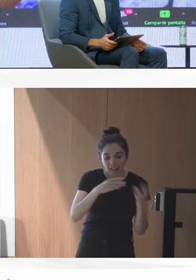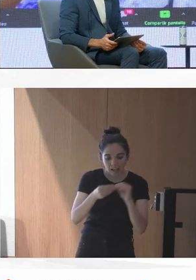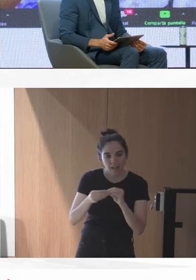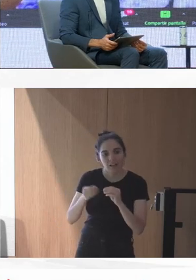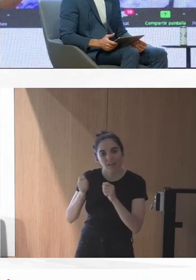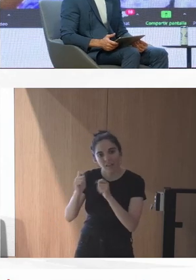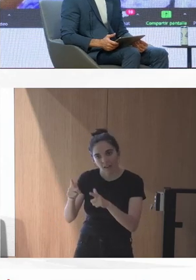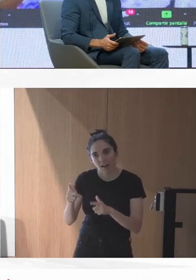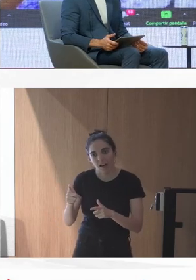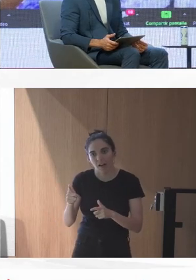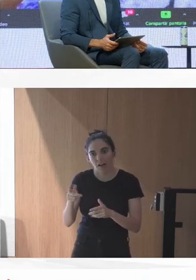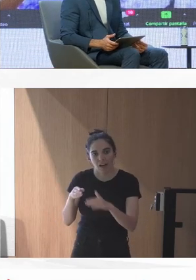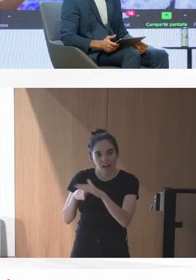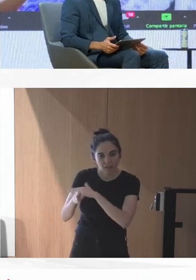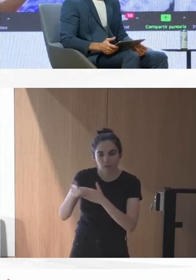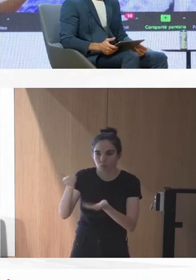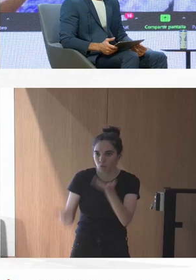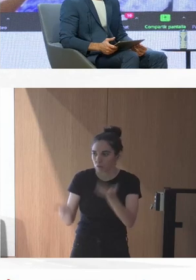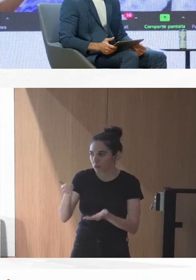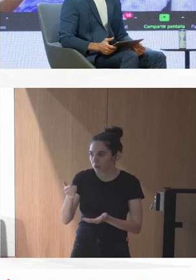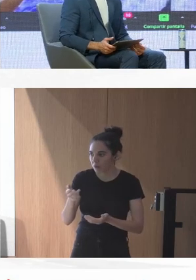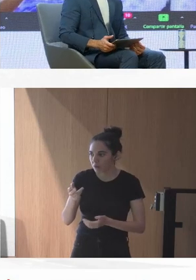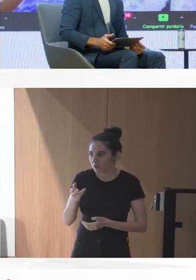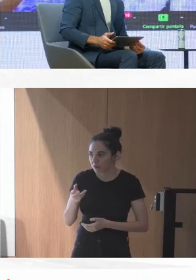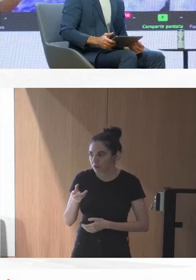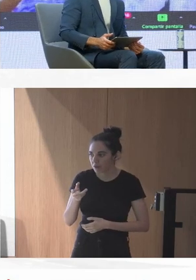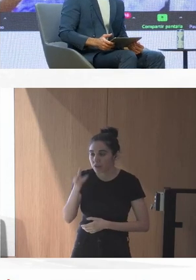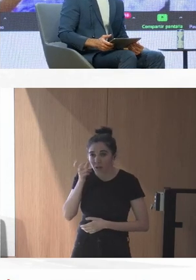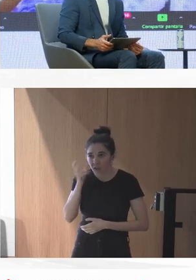un acceso justo. No hay sonido.